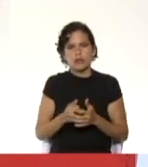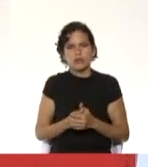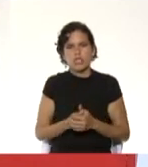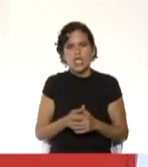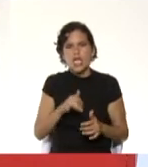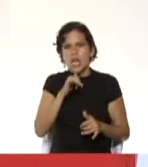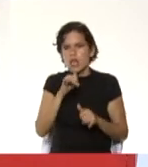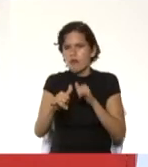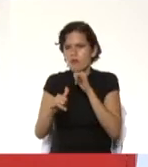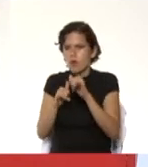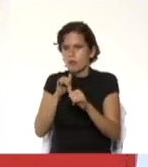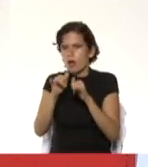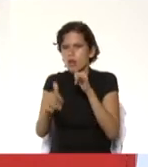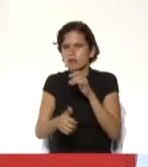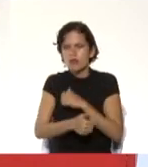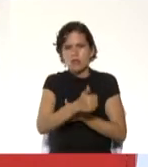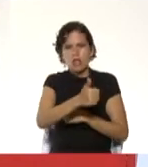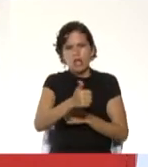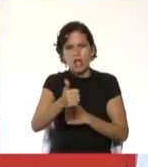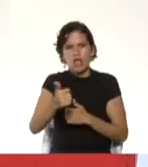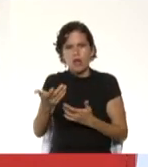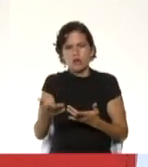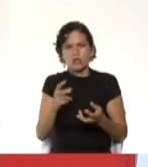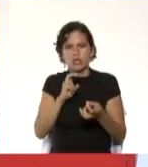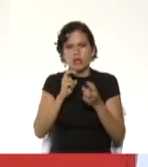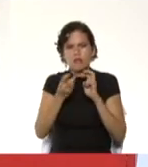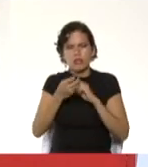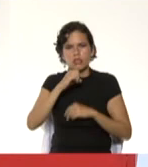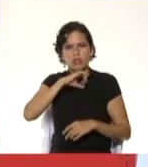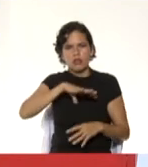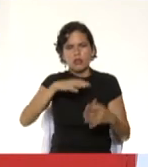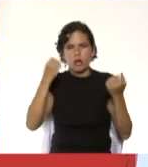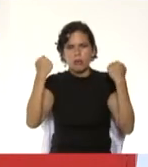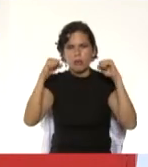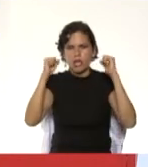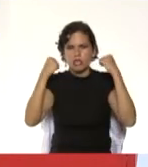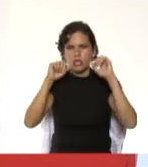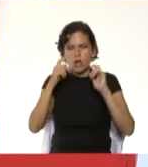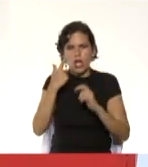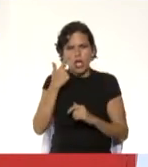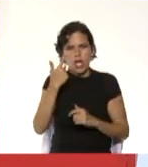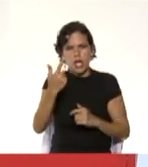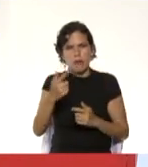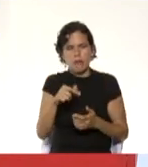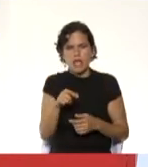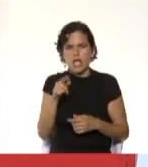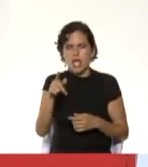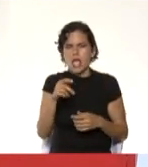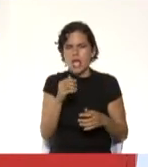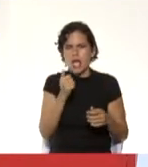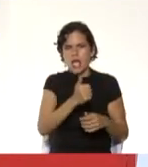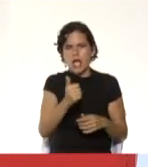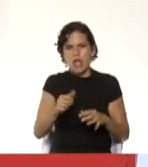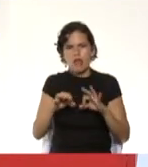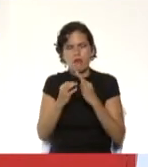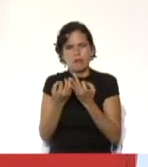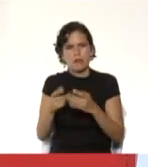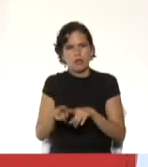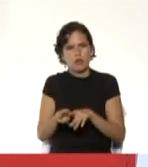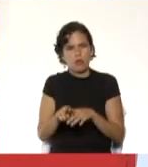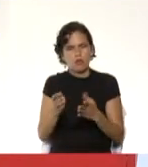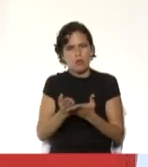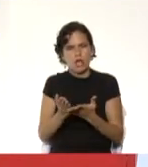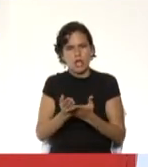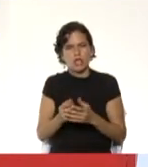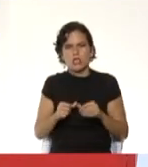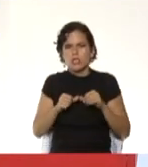la información de cada uno de esos referentes teóricos prácticos que ven a través de su programa Cada Familia una Escuela.